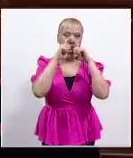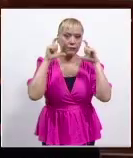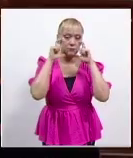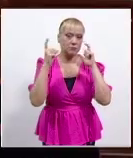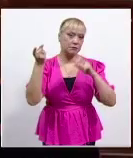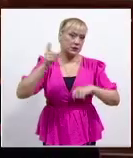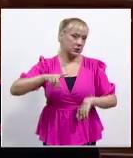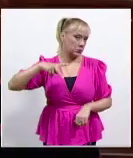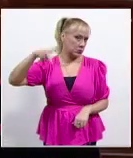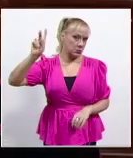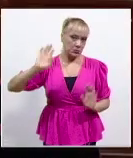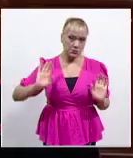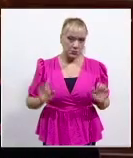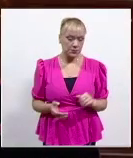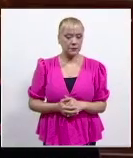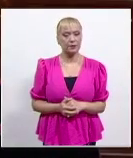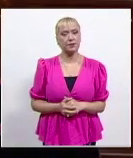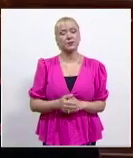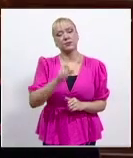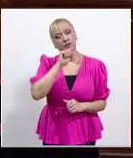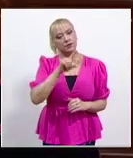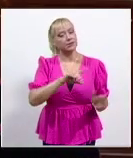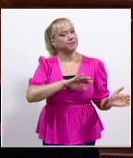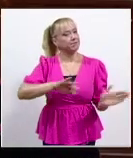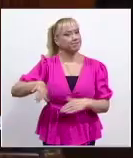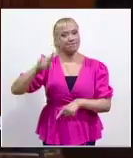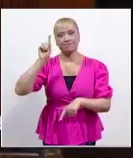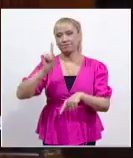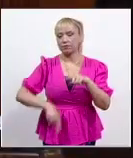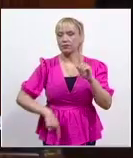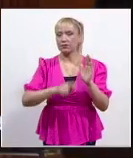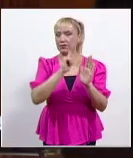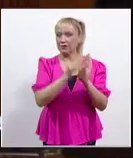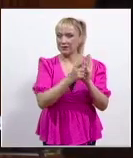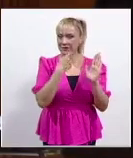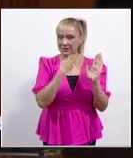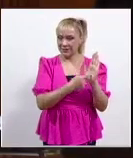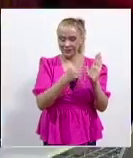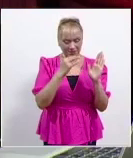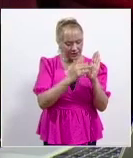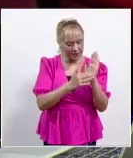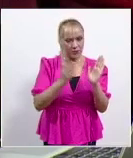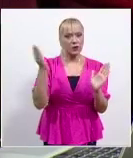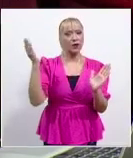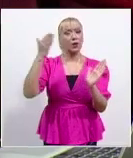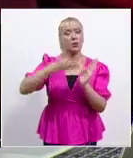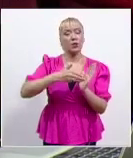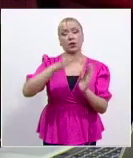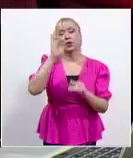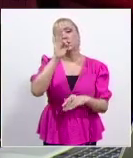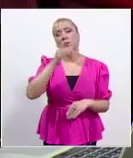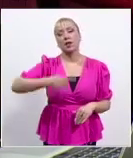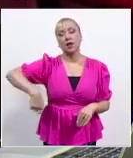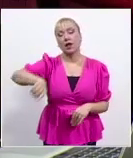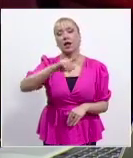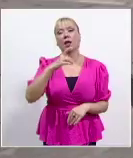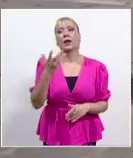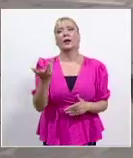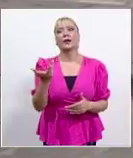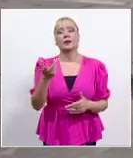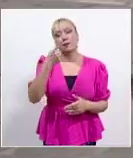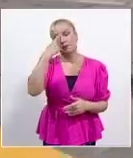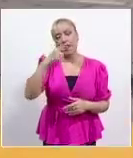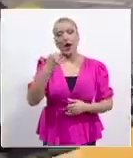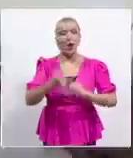cubrebocas. También invalidó de esas leyes las disposiciones que contemplaban multas contra quienes organizaran o participaran